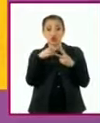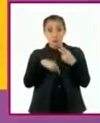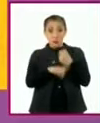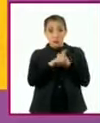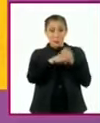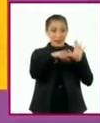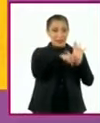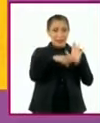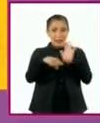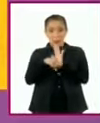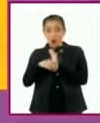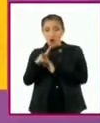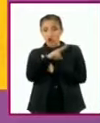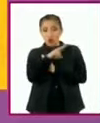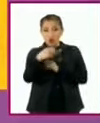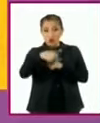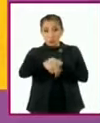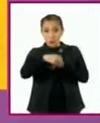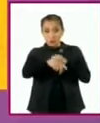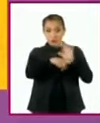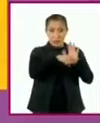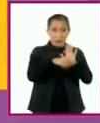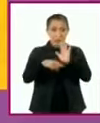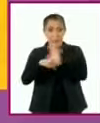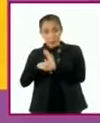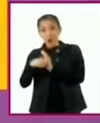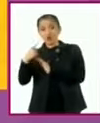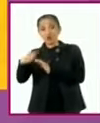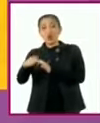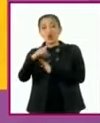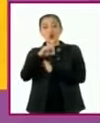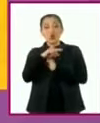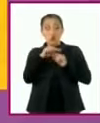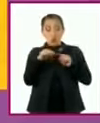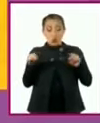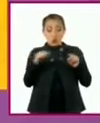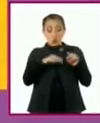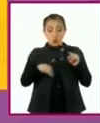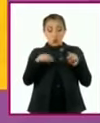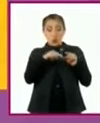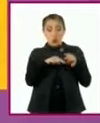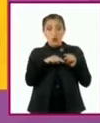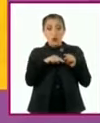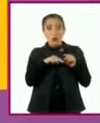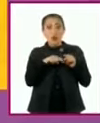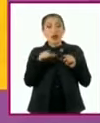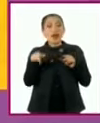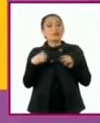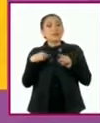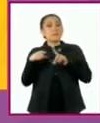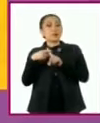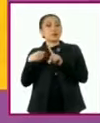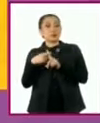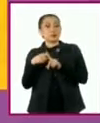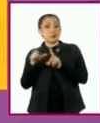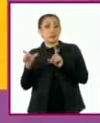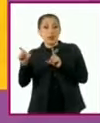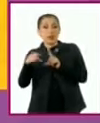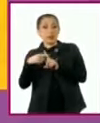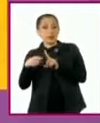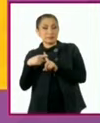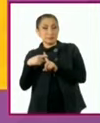problema. Ambos son números negativos y su dividendo será un número positivo. ¿Cuánto vale el